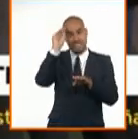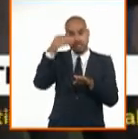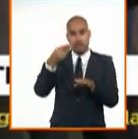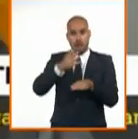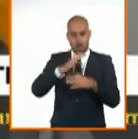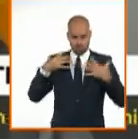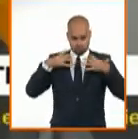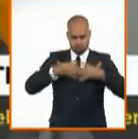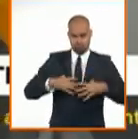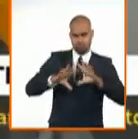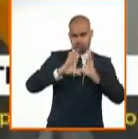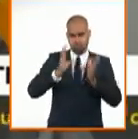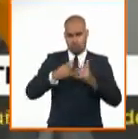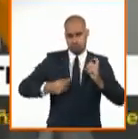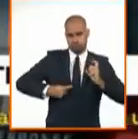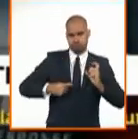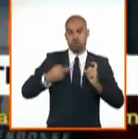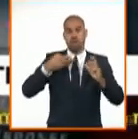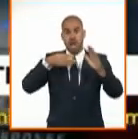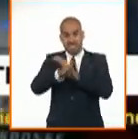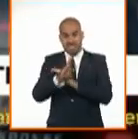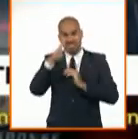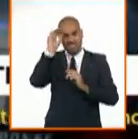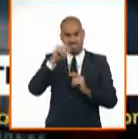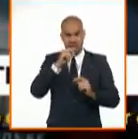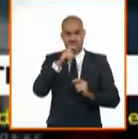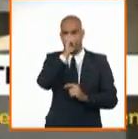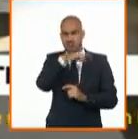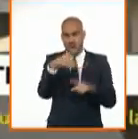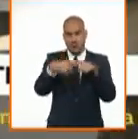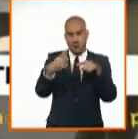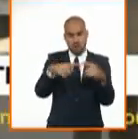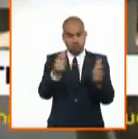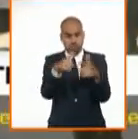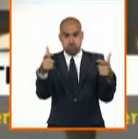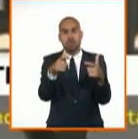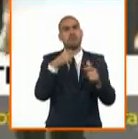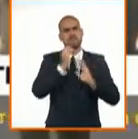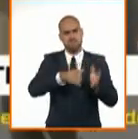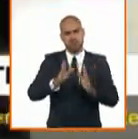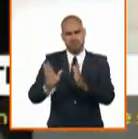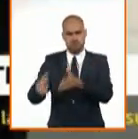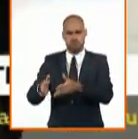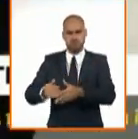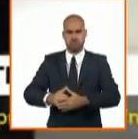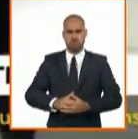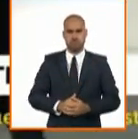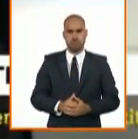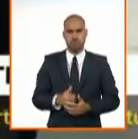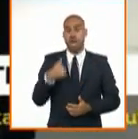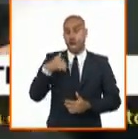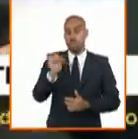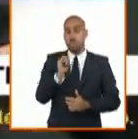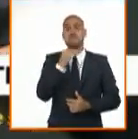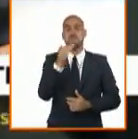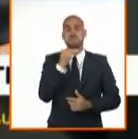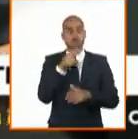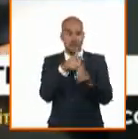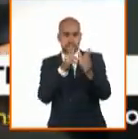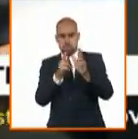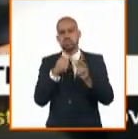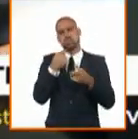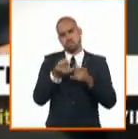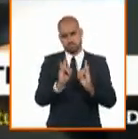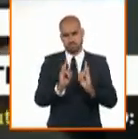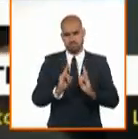dentro acabó con la vida de decenas de personas la mayoría menores él también ha muerto abatido por la policía el agresor